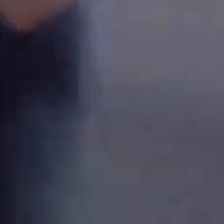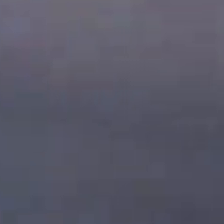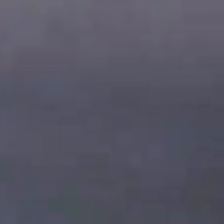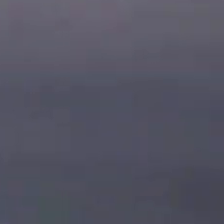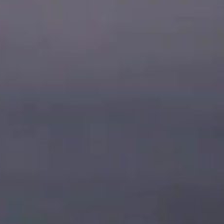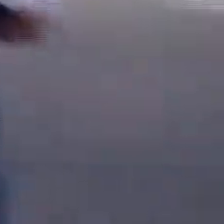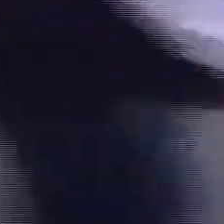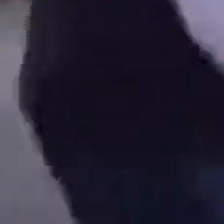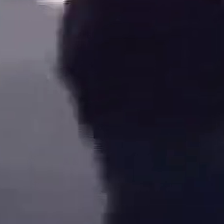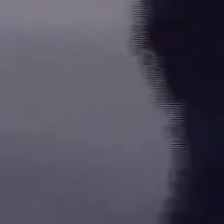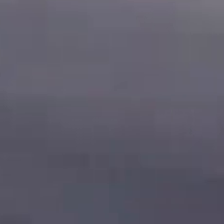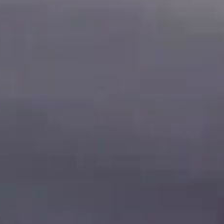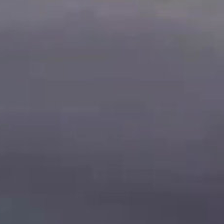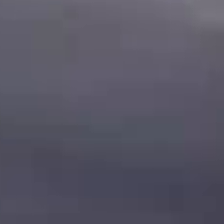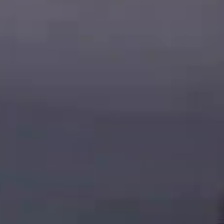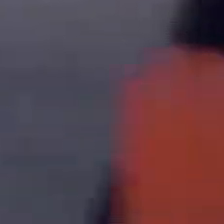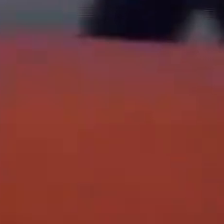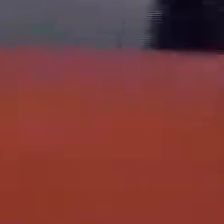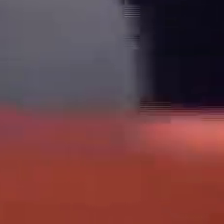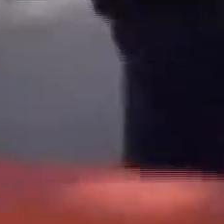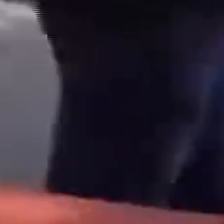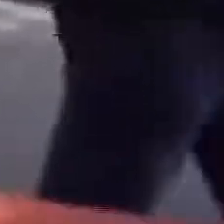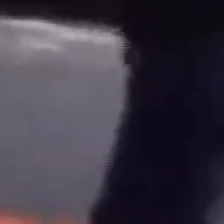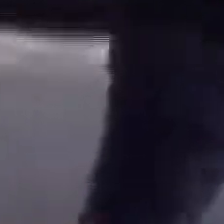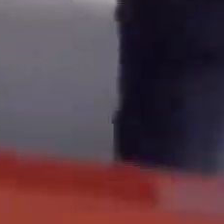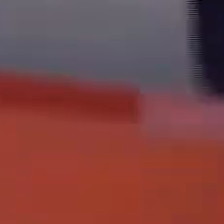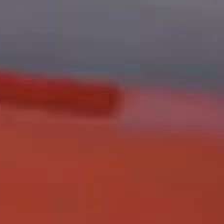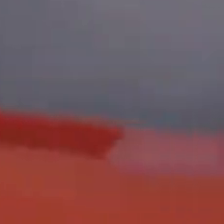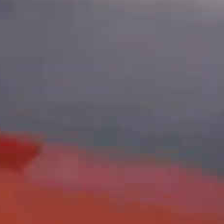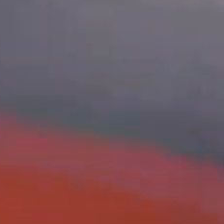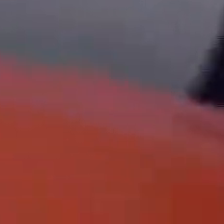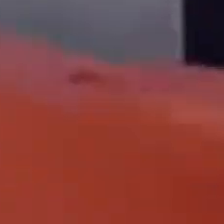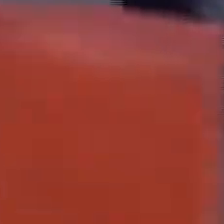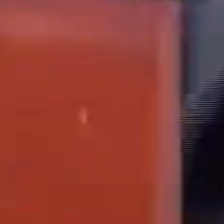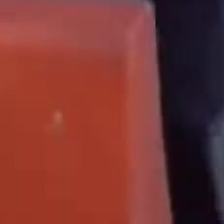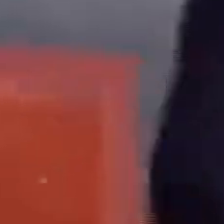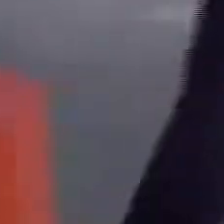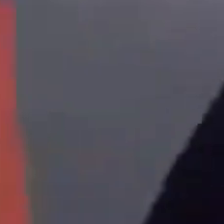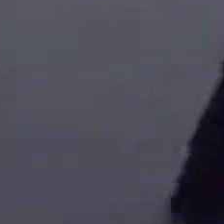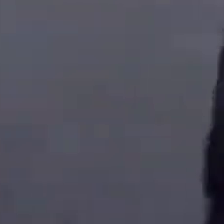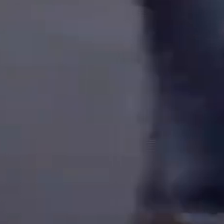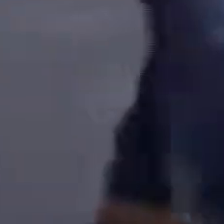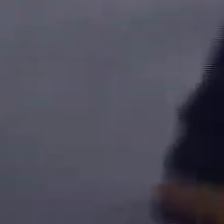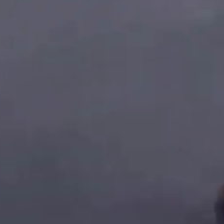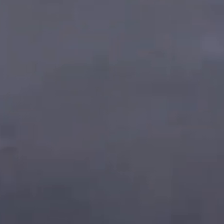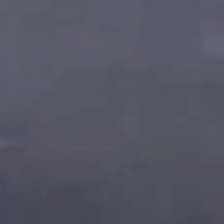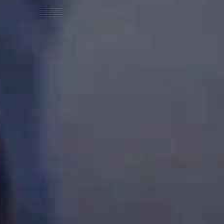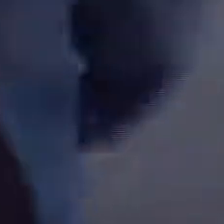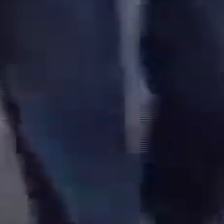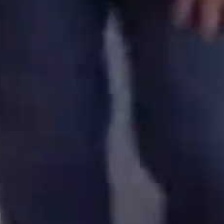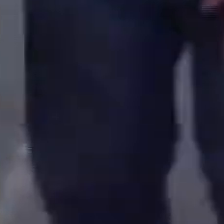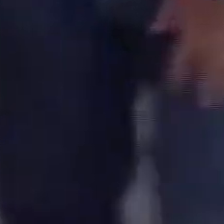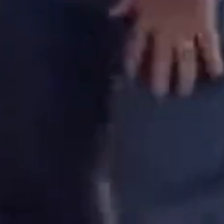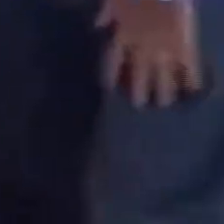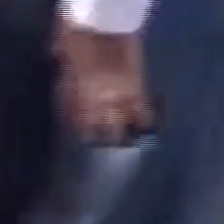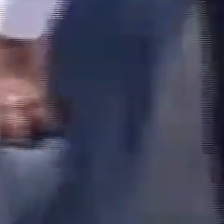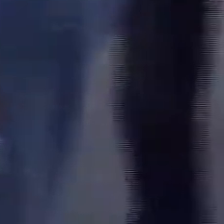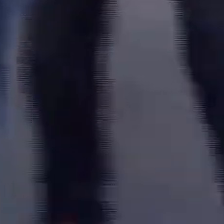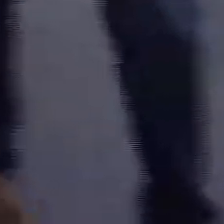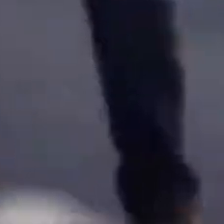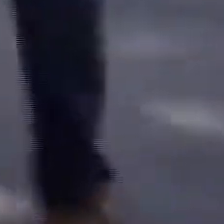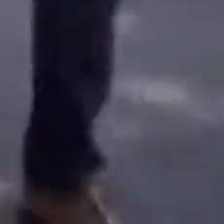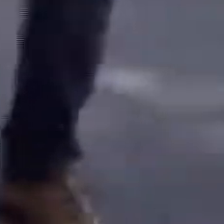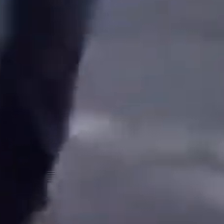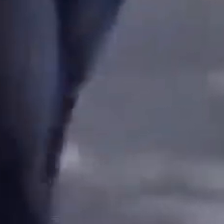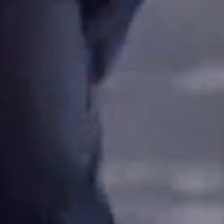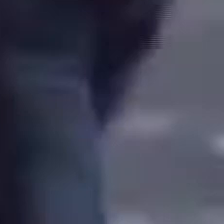estas válvulas nos permiten tener dos consignas para poder tener presiones distintas durante el día y